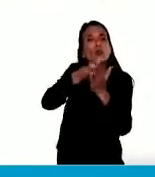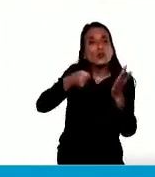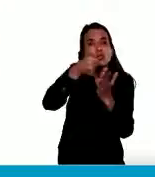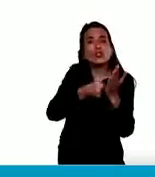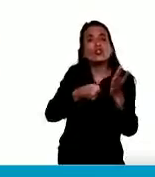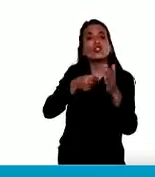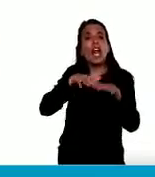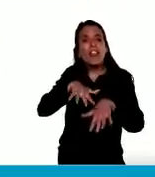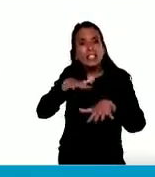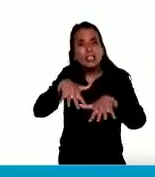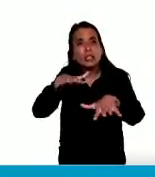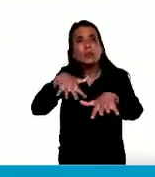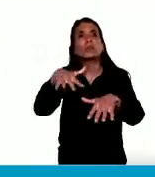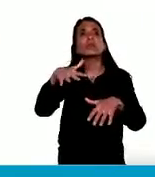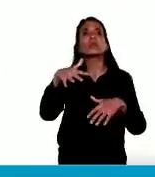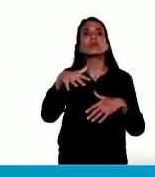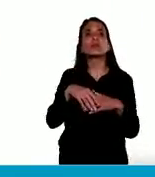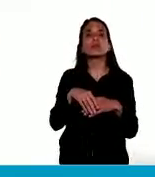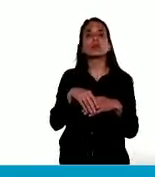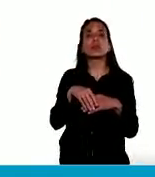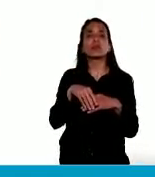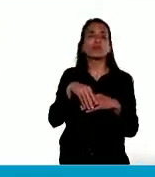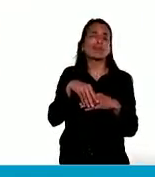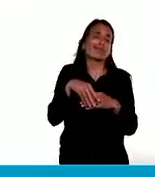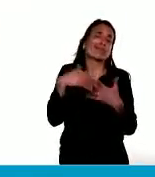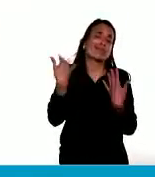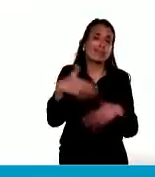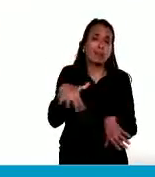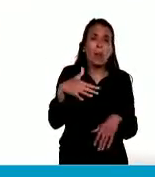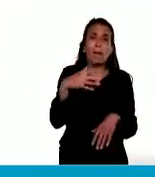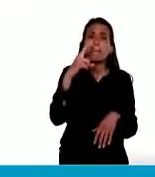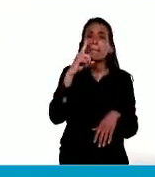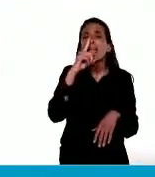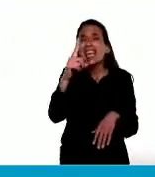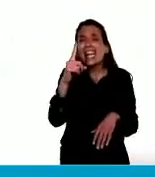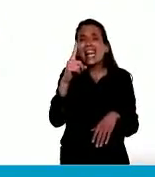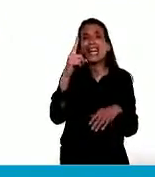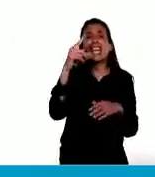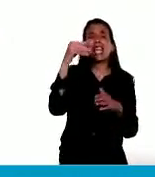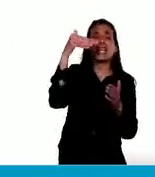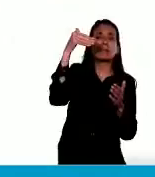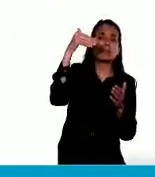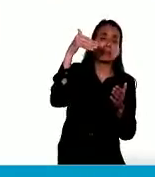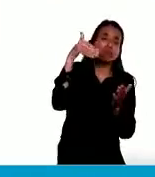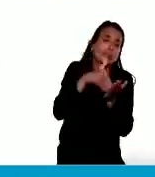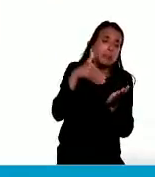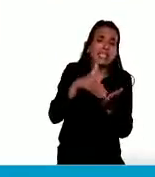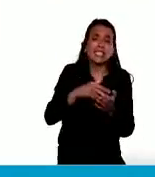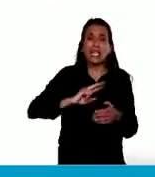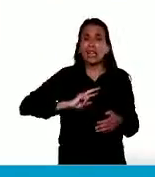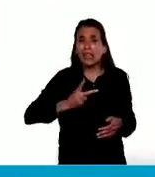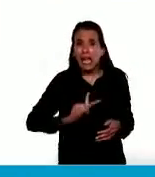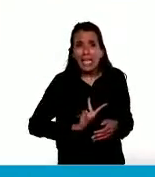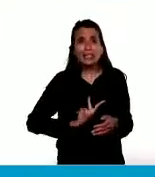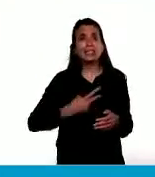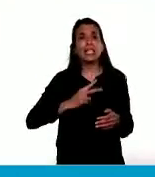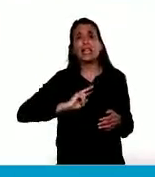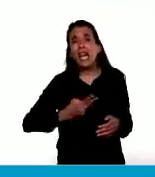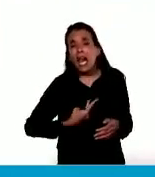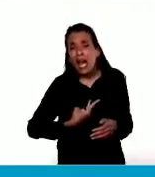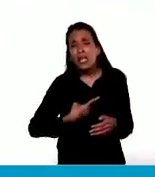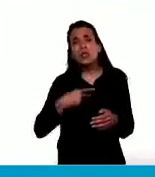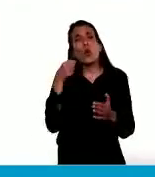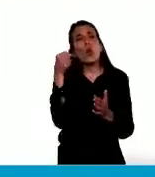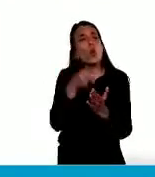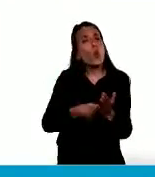visibilización de cientos y miles de vecinas trans que hoy siguen su lucha y han tomado su